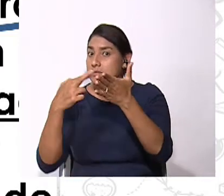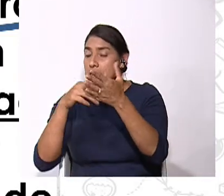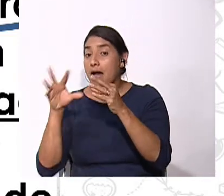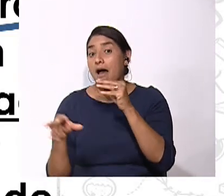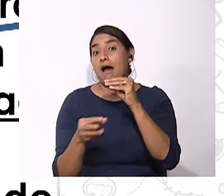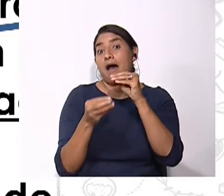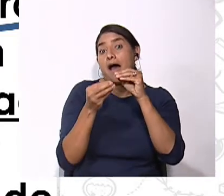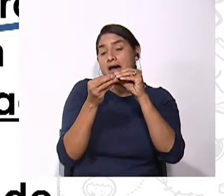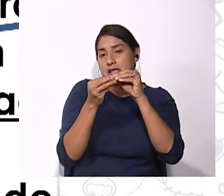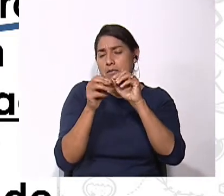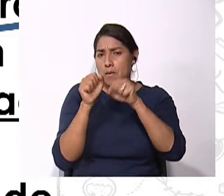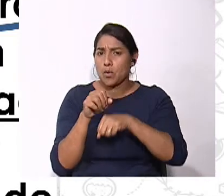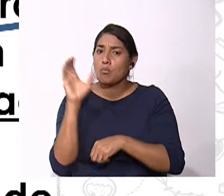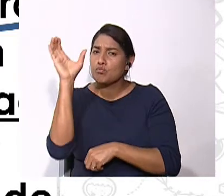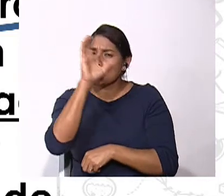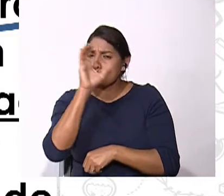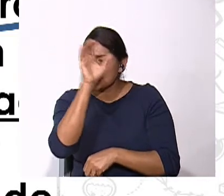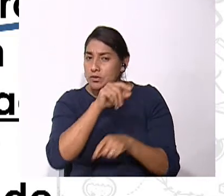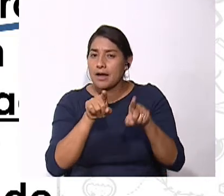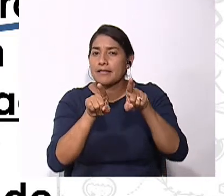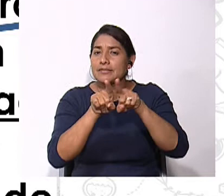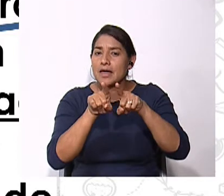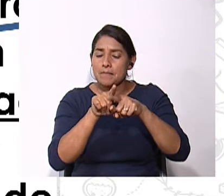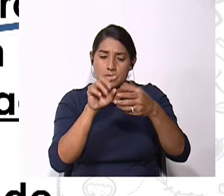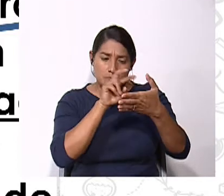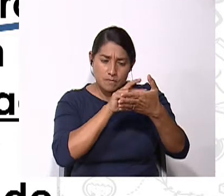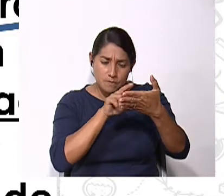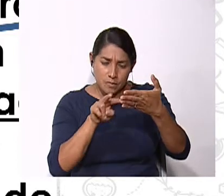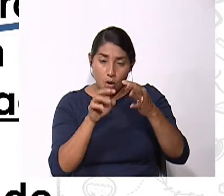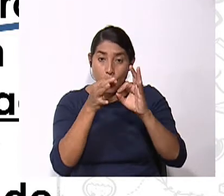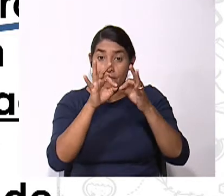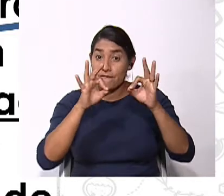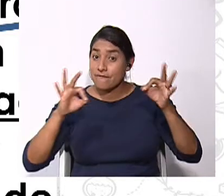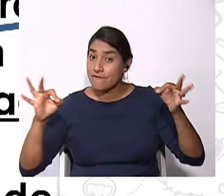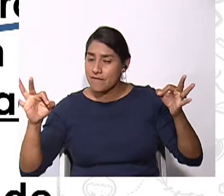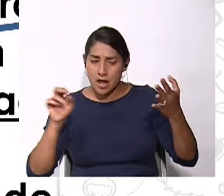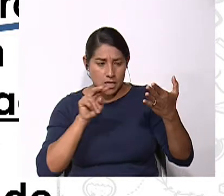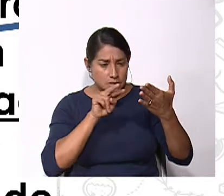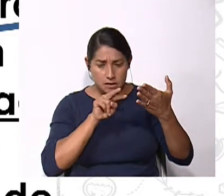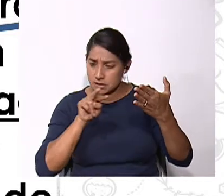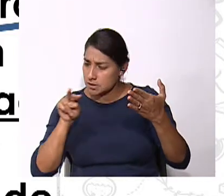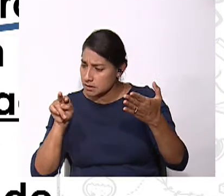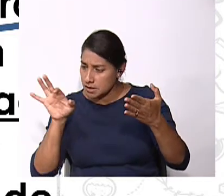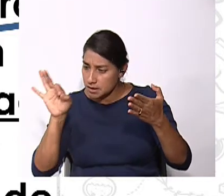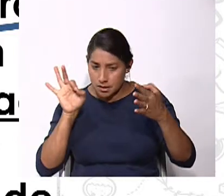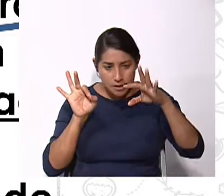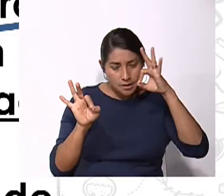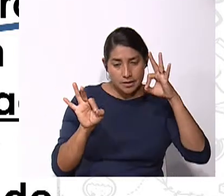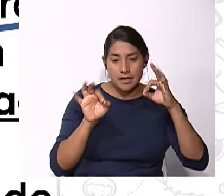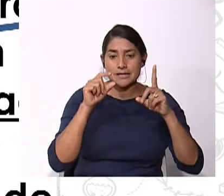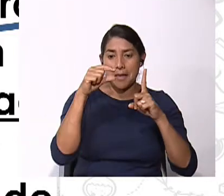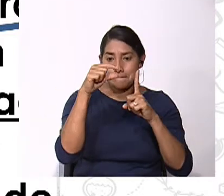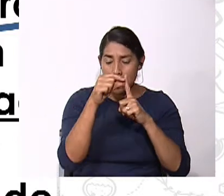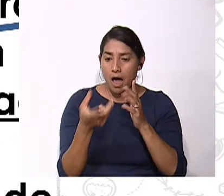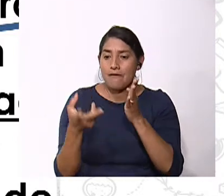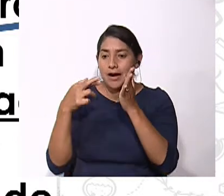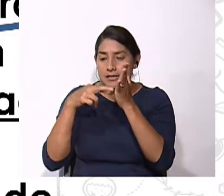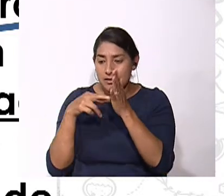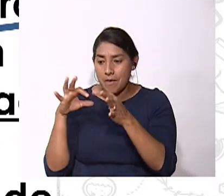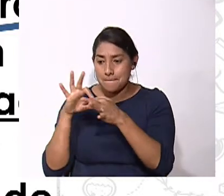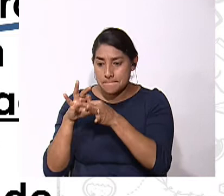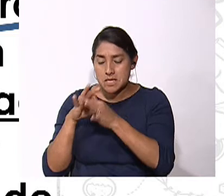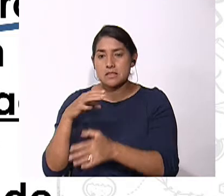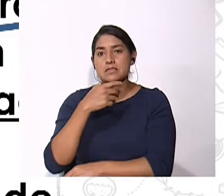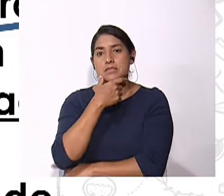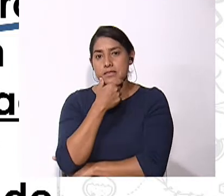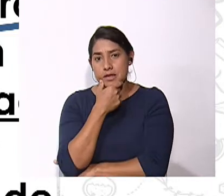Además, buscar también en las frases donde aparecen esas palabras.